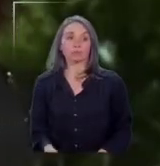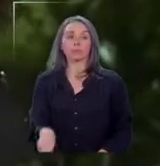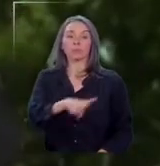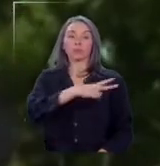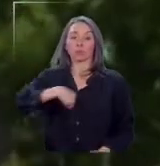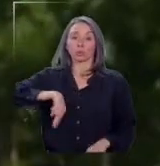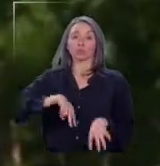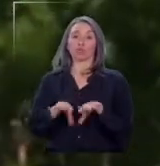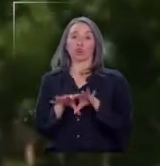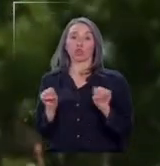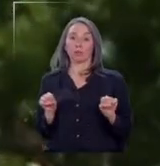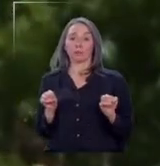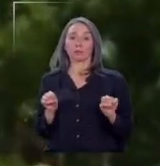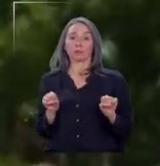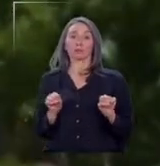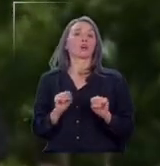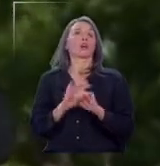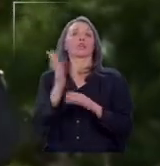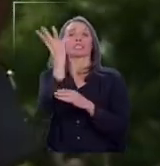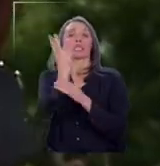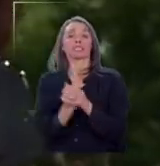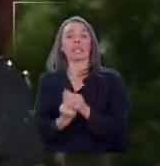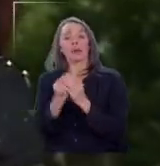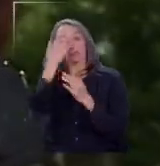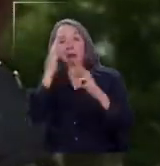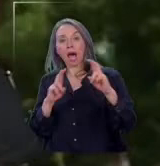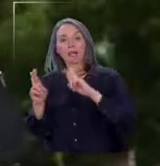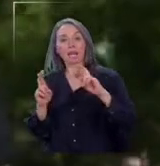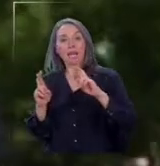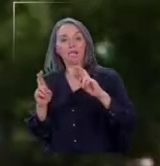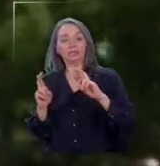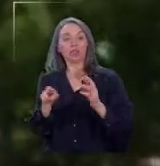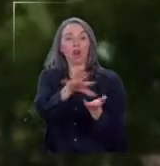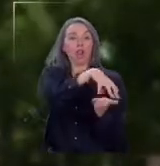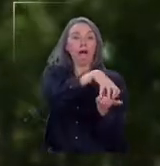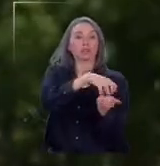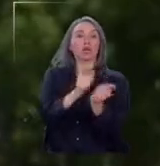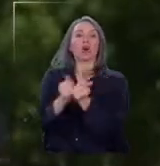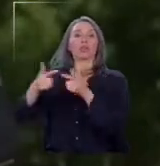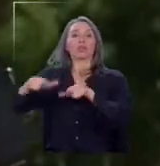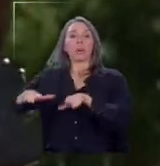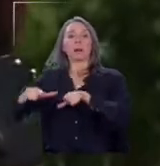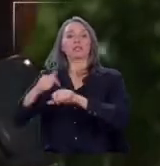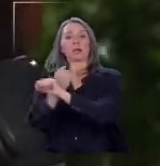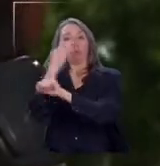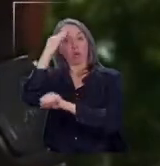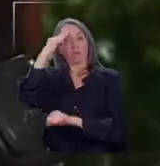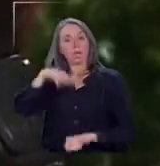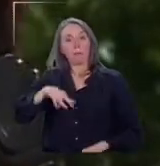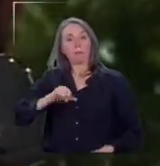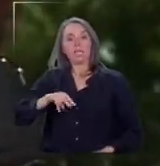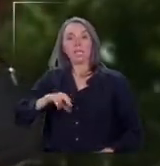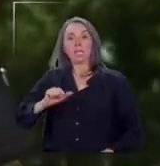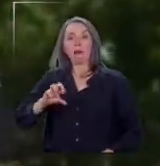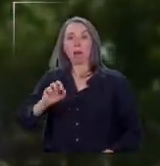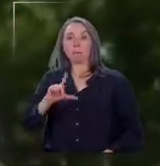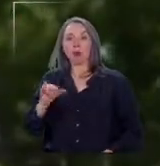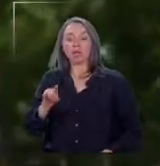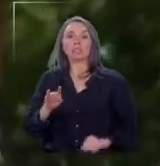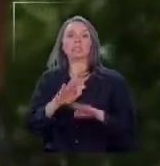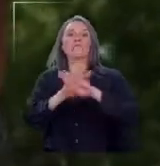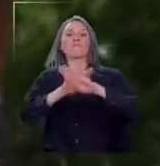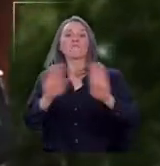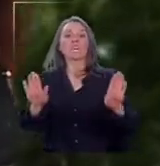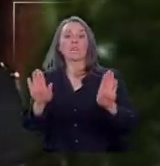nuestro compromiso es terminar con la relación tóxica entre nuestra ciudad y el departamento de policía de Minneapolis para poner